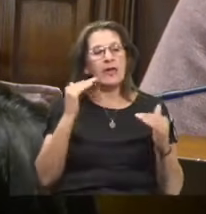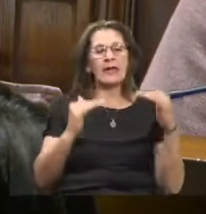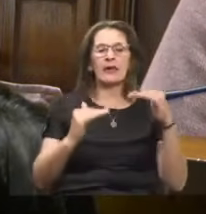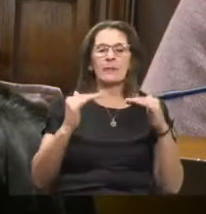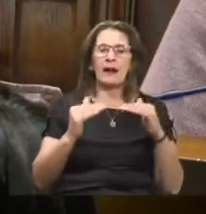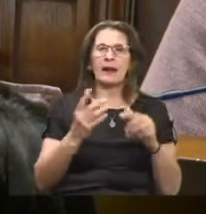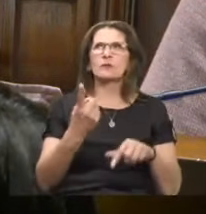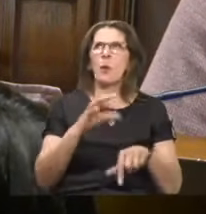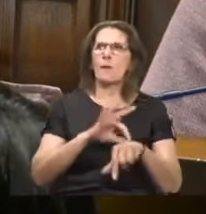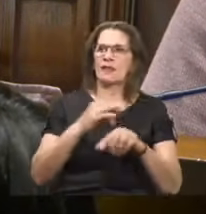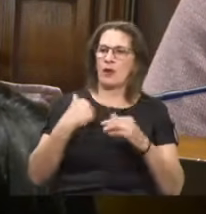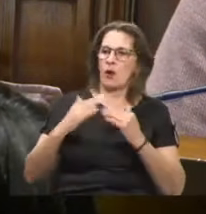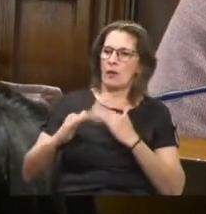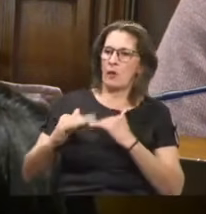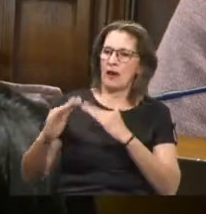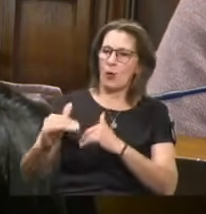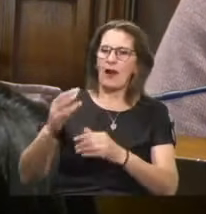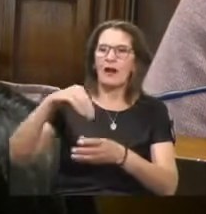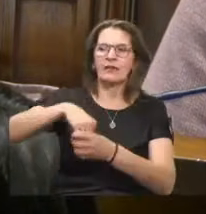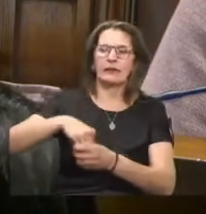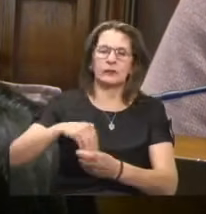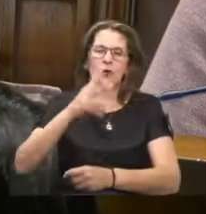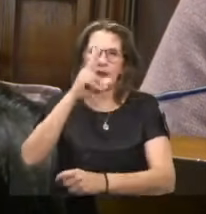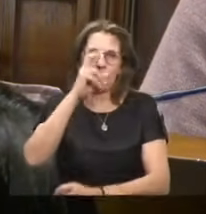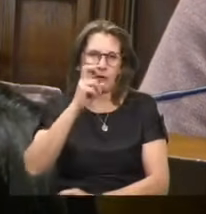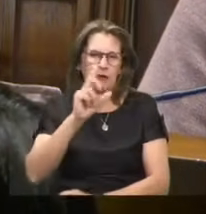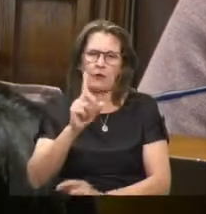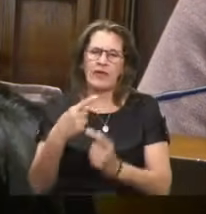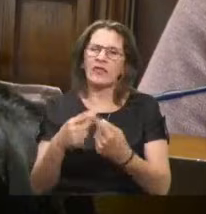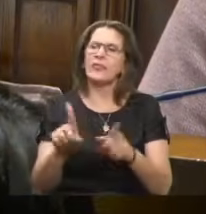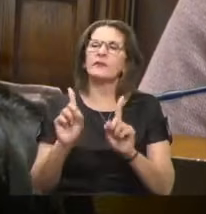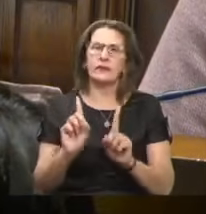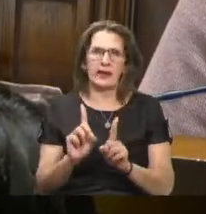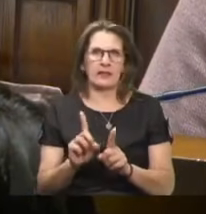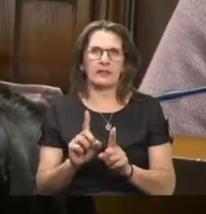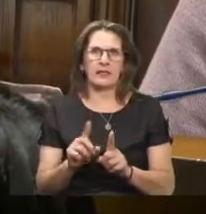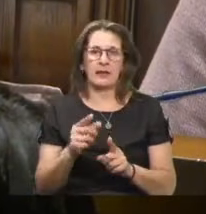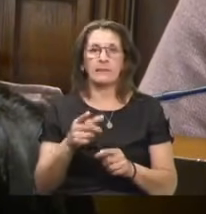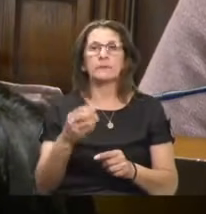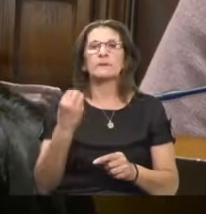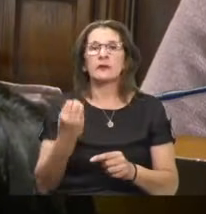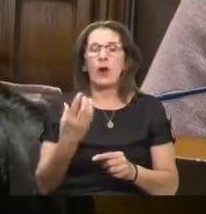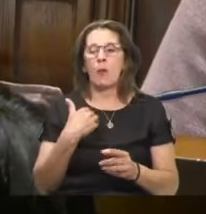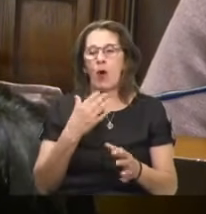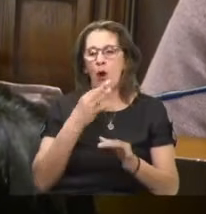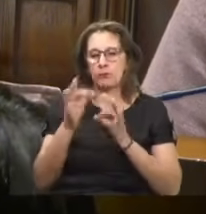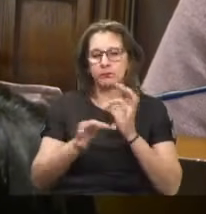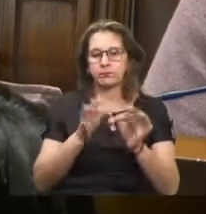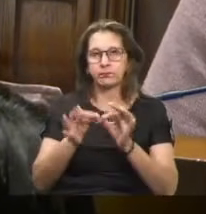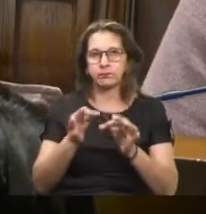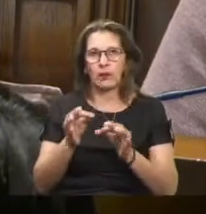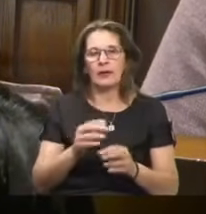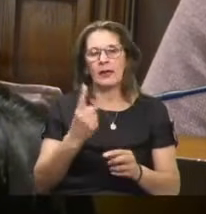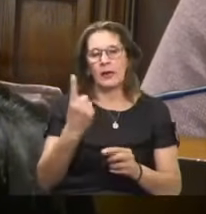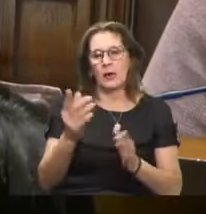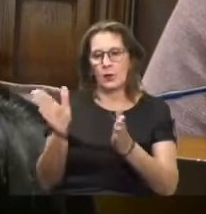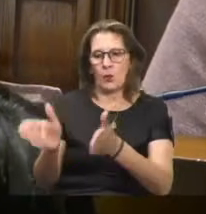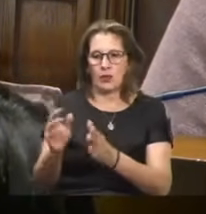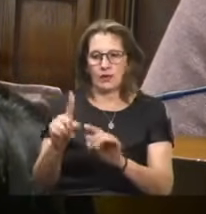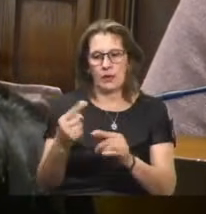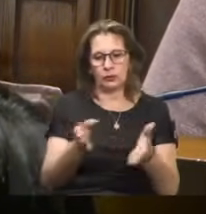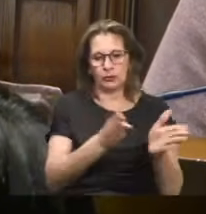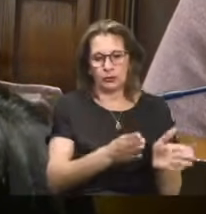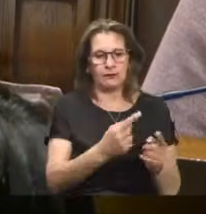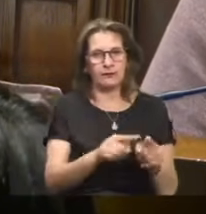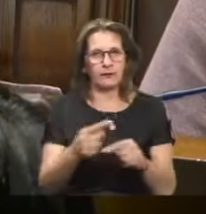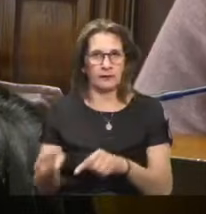policlínica, porque, como se explicó, es muy distinto el tipo de intervención en uno y otro caso.